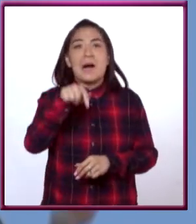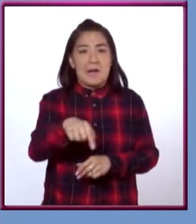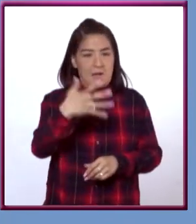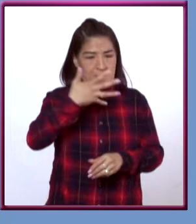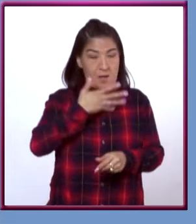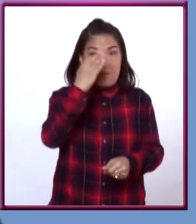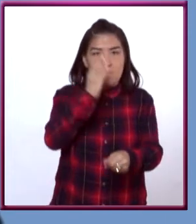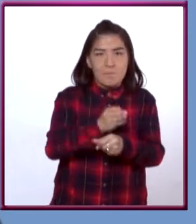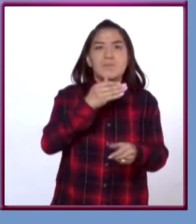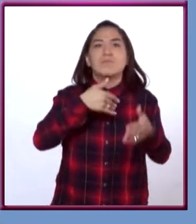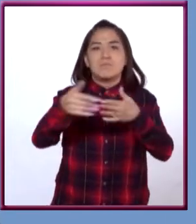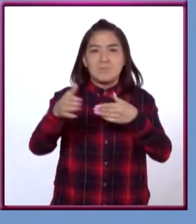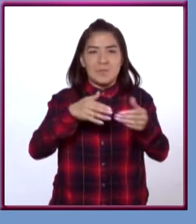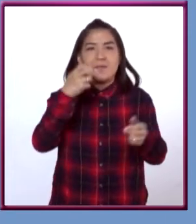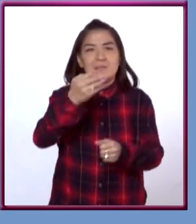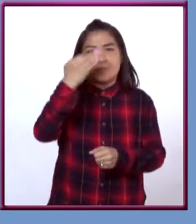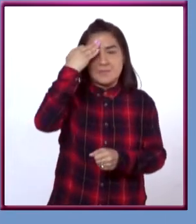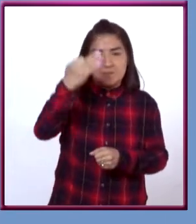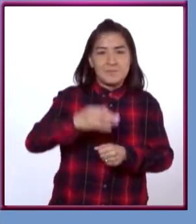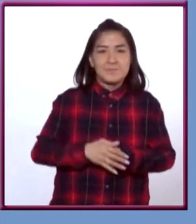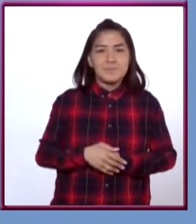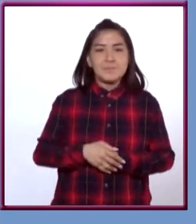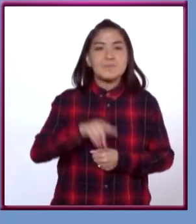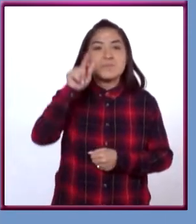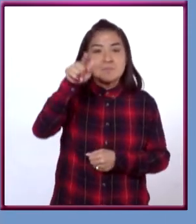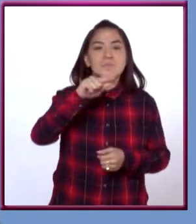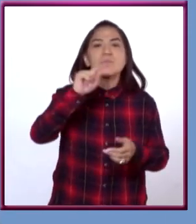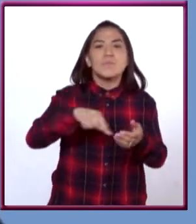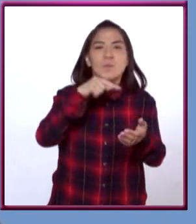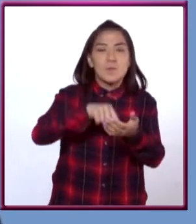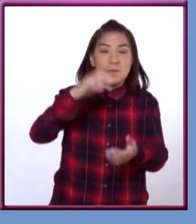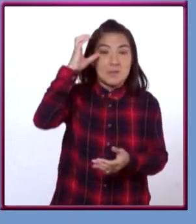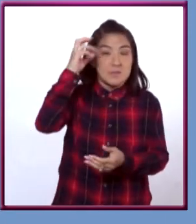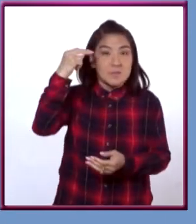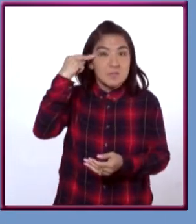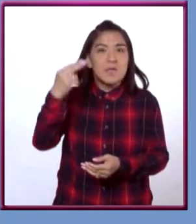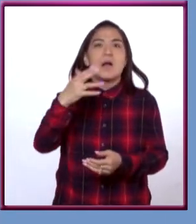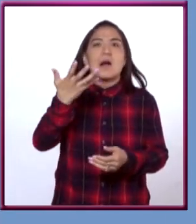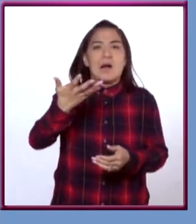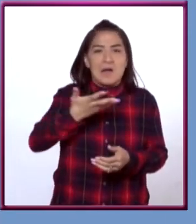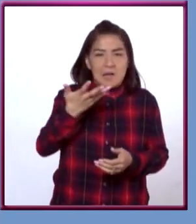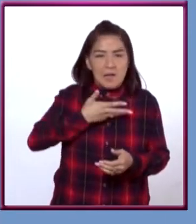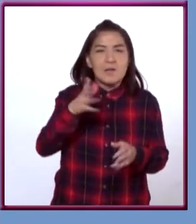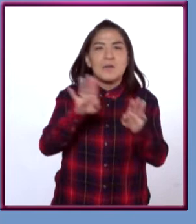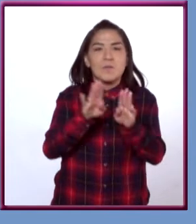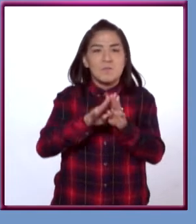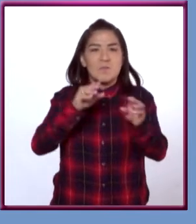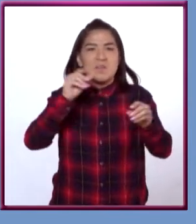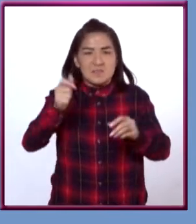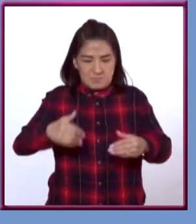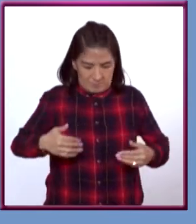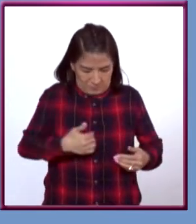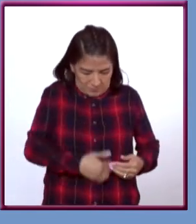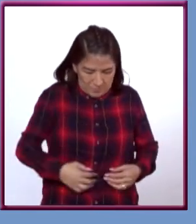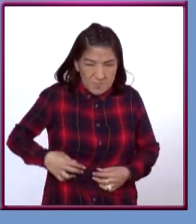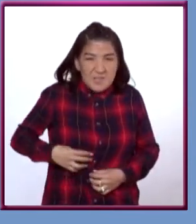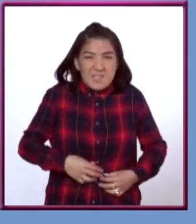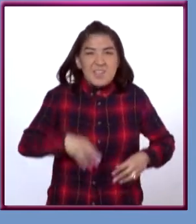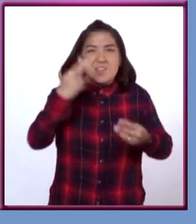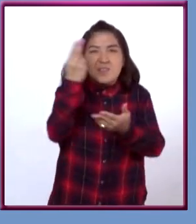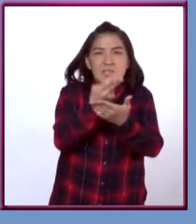encontrar. Actualmente en medicina tienen una gran relevancia, se hacen modelos de estómago, de columna